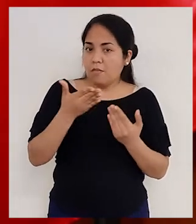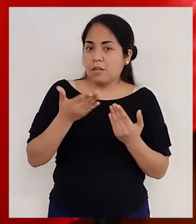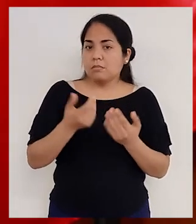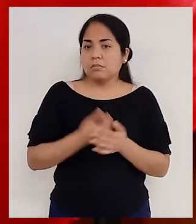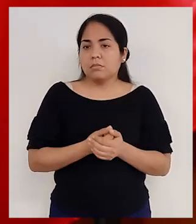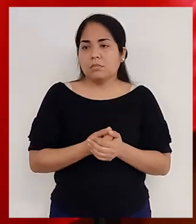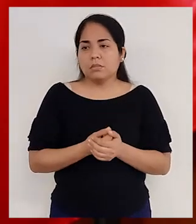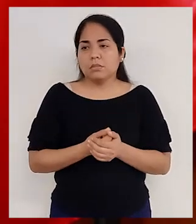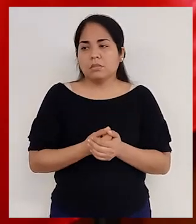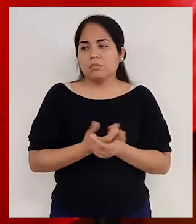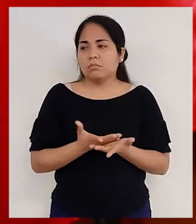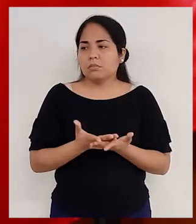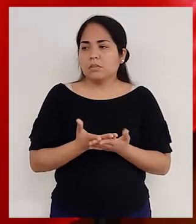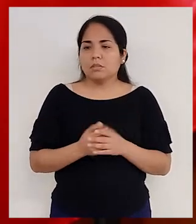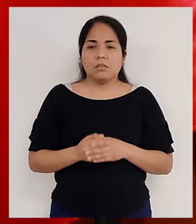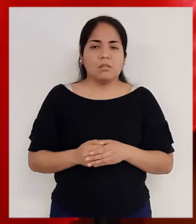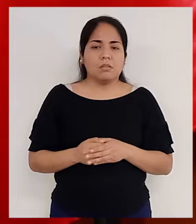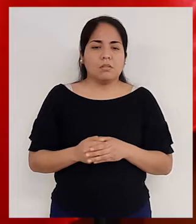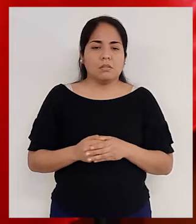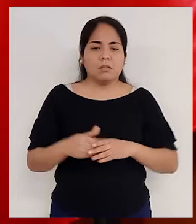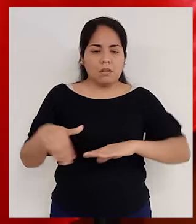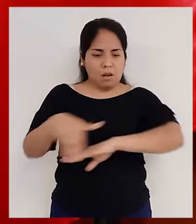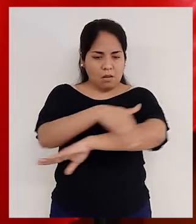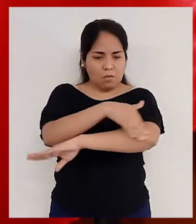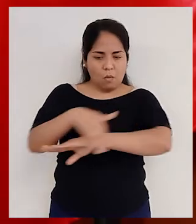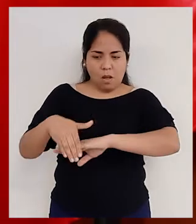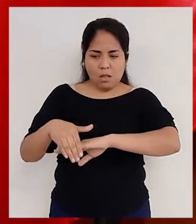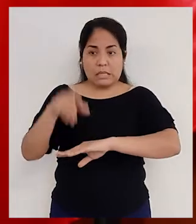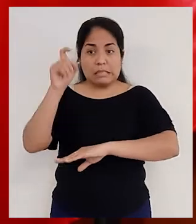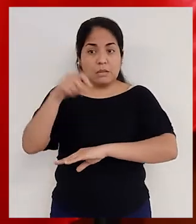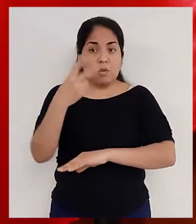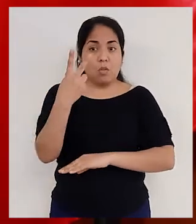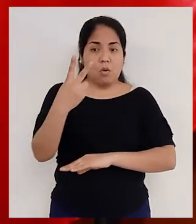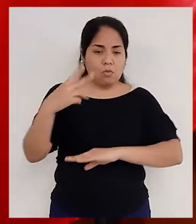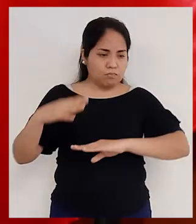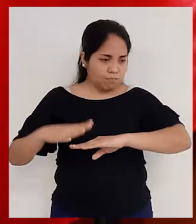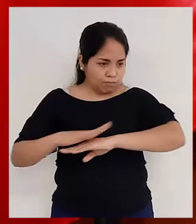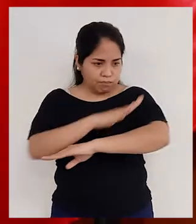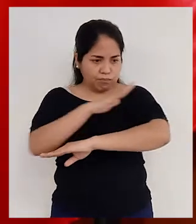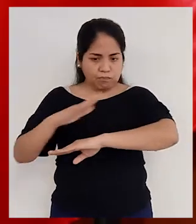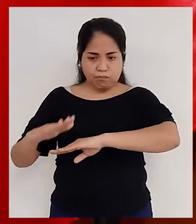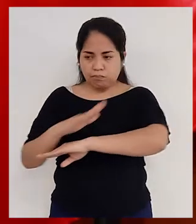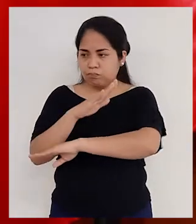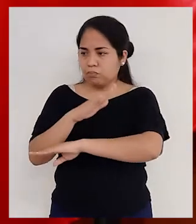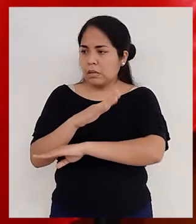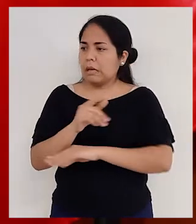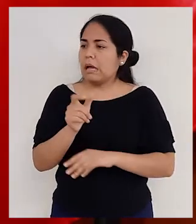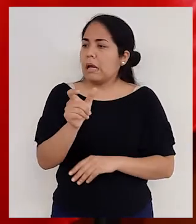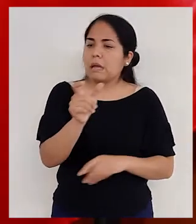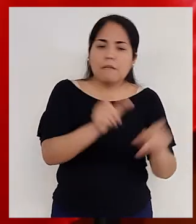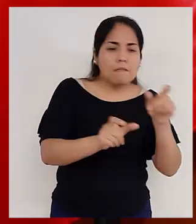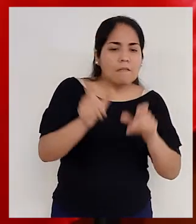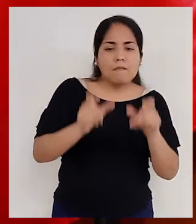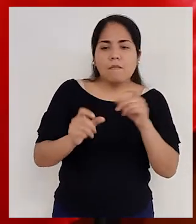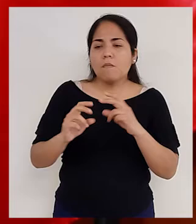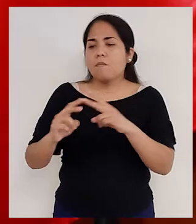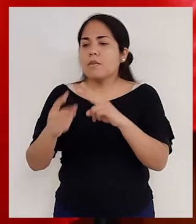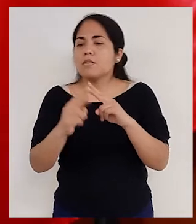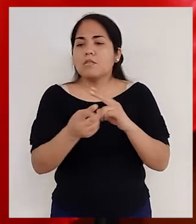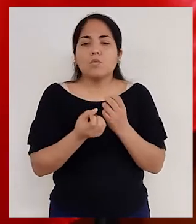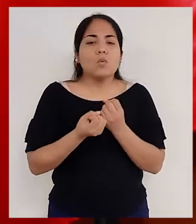sencilla. Entonces, si necesitamos en una cuadra 2 rampas a 100 soles, y en esa cuadra, ¿cuántas personas